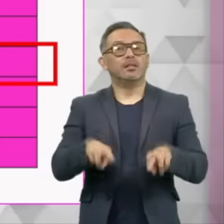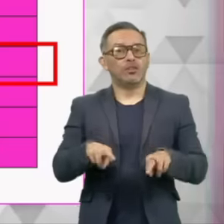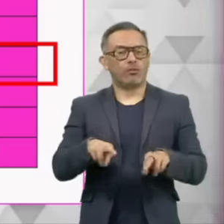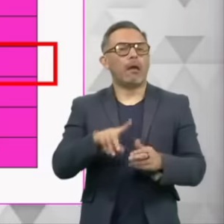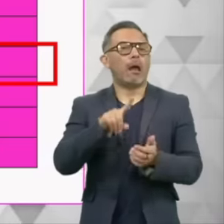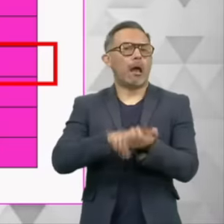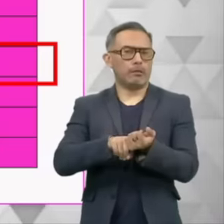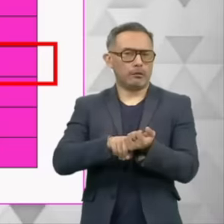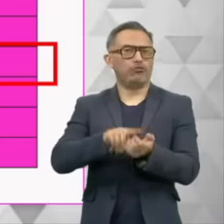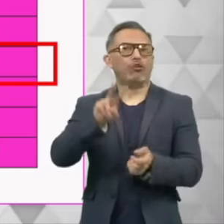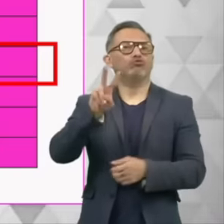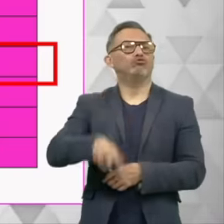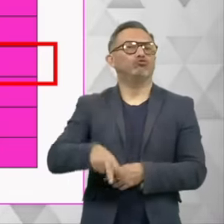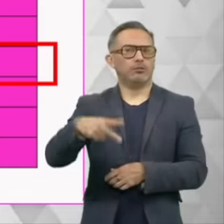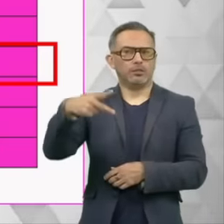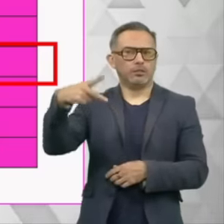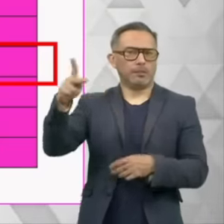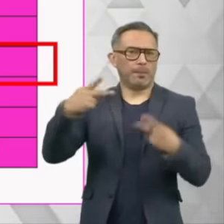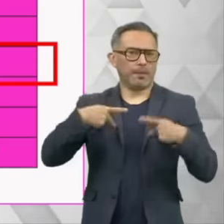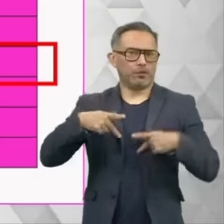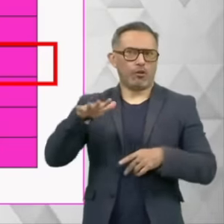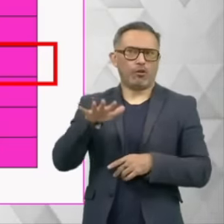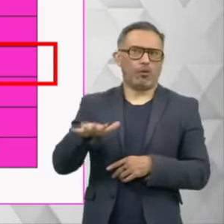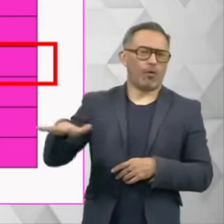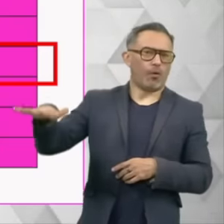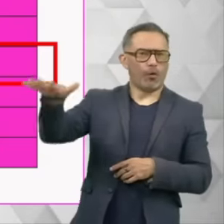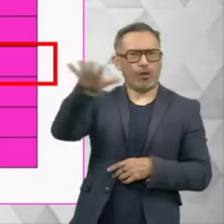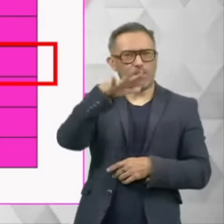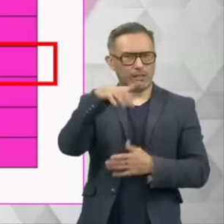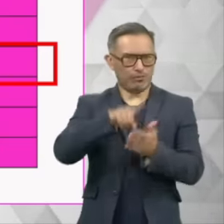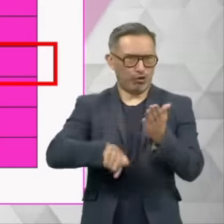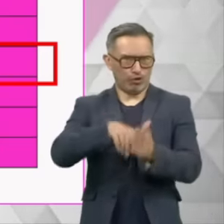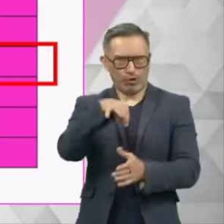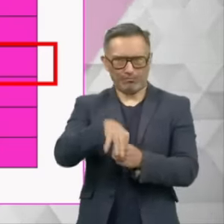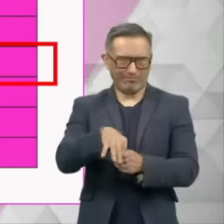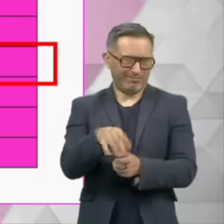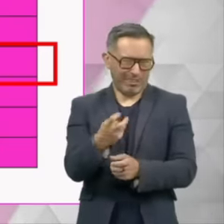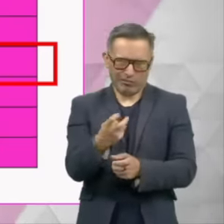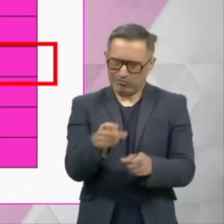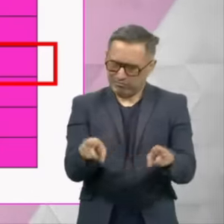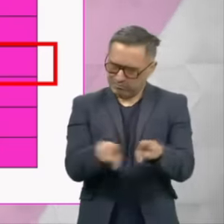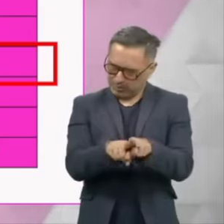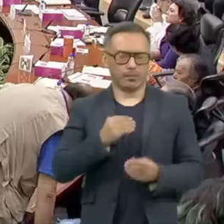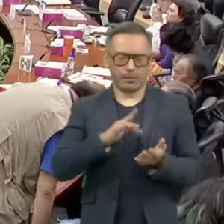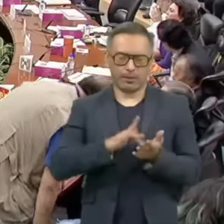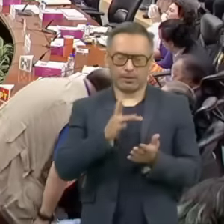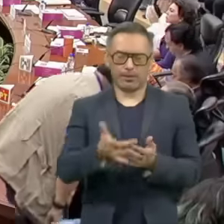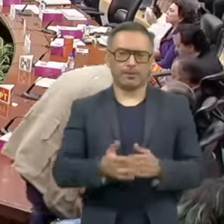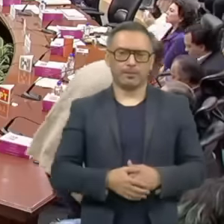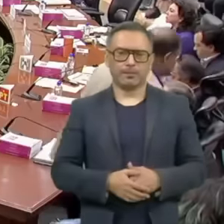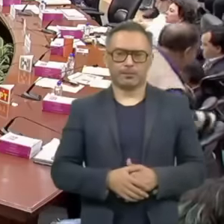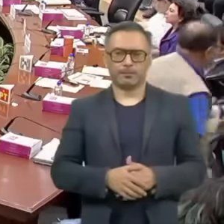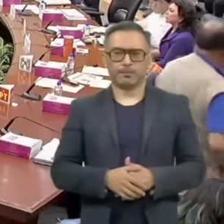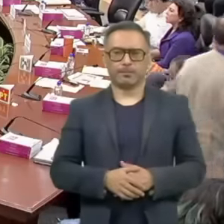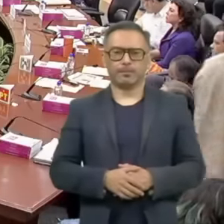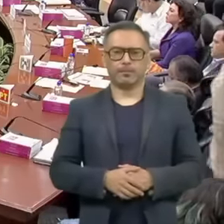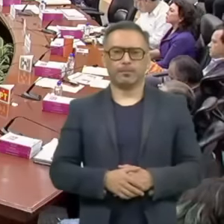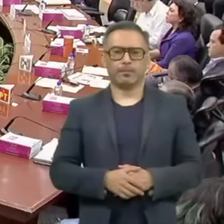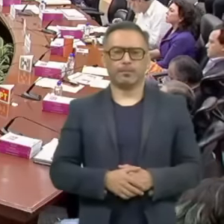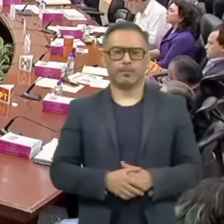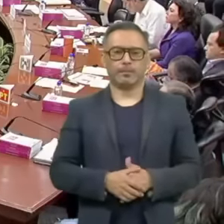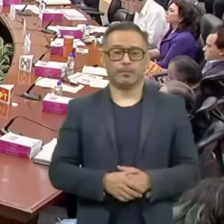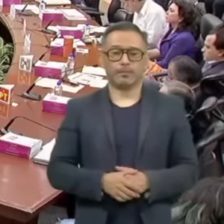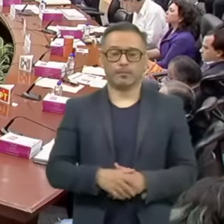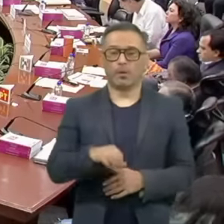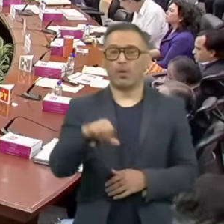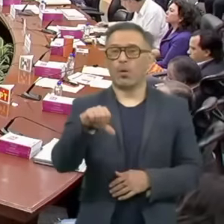que efectivamente votó la ciudadanía. Gracias, presidenta. Gracias, colegas. Este es un